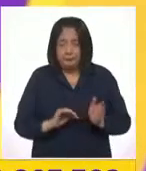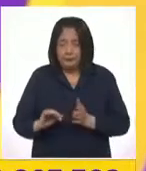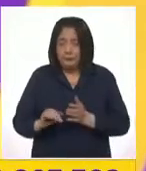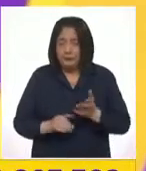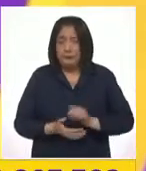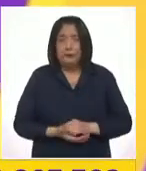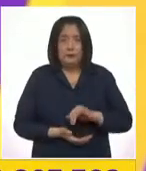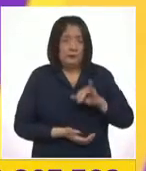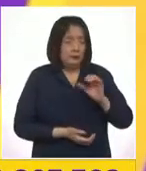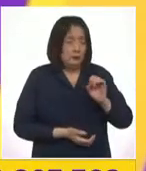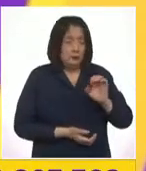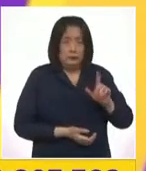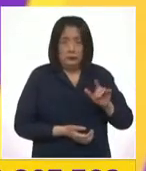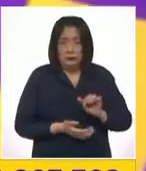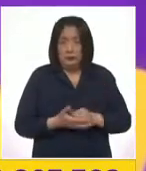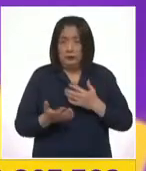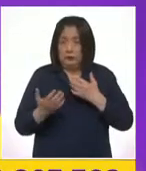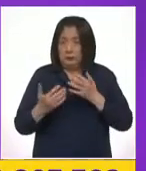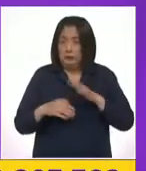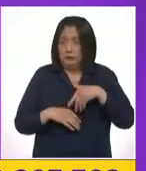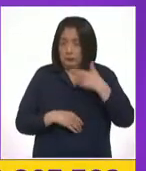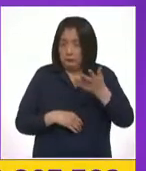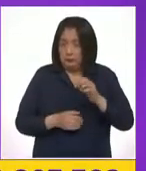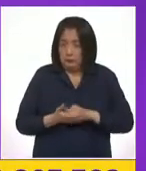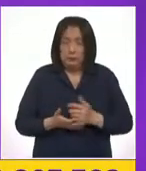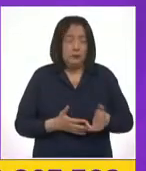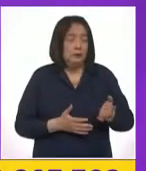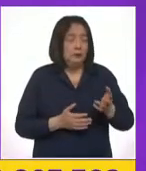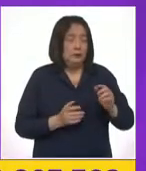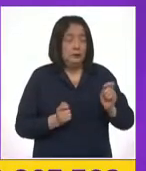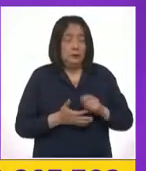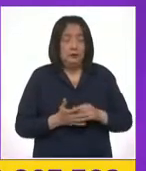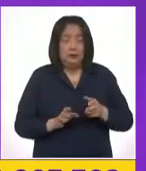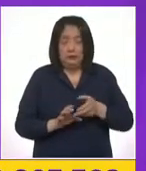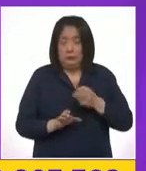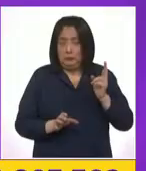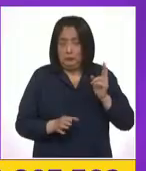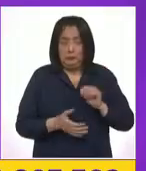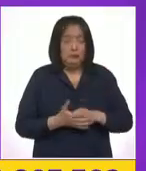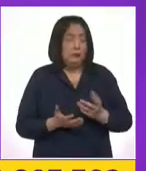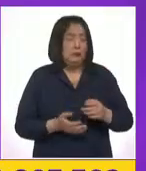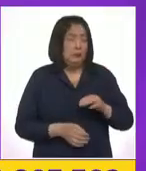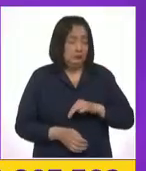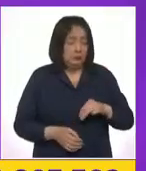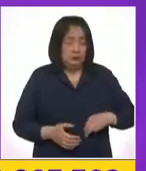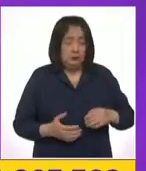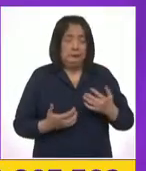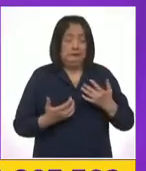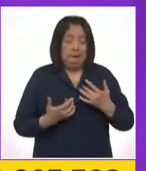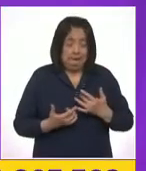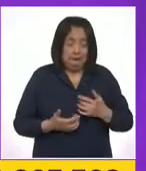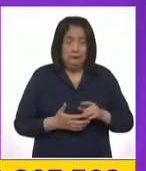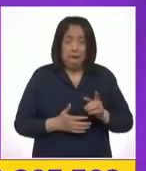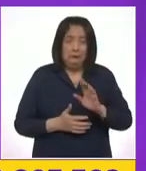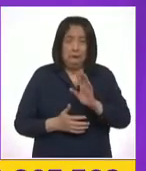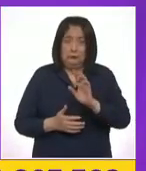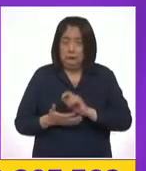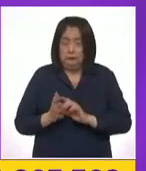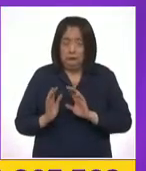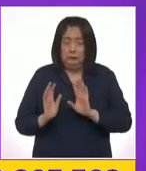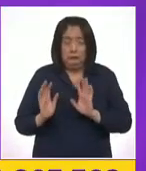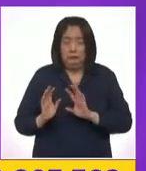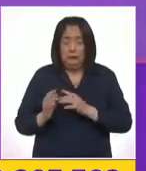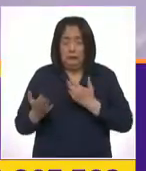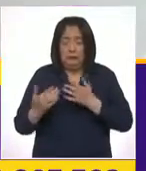Exactamente, José Luis Gaviria se pronunció tras la ceremonia. El renunciante ministro de se quebró y también pidió que no se metan con su